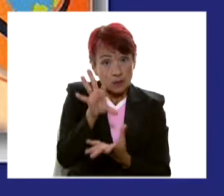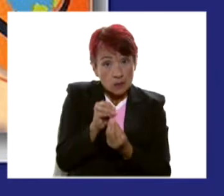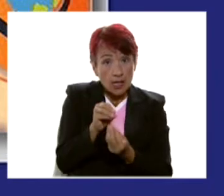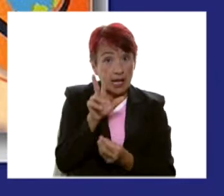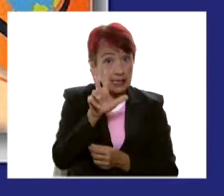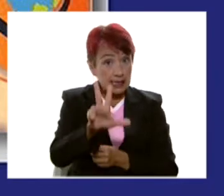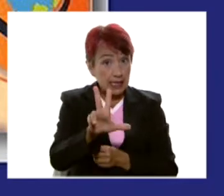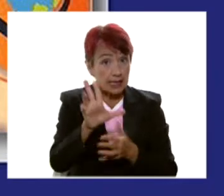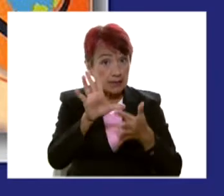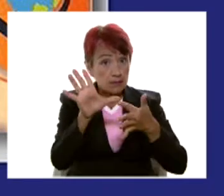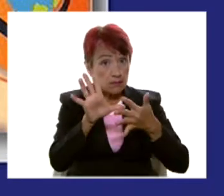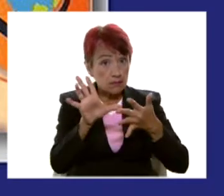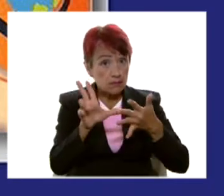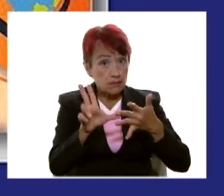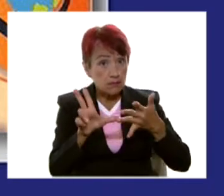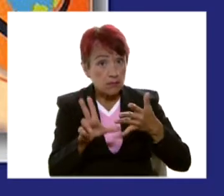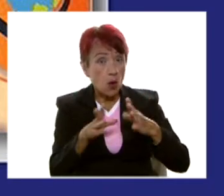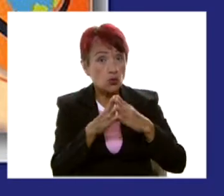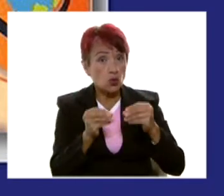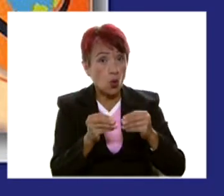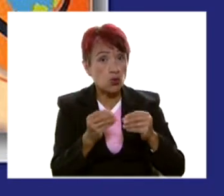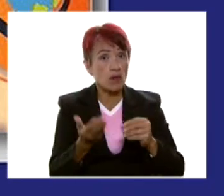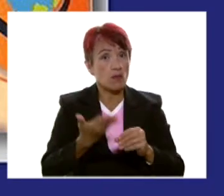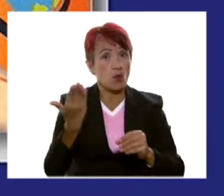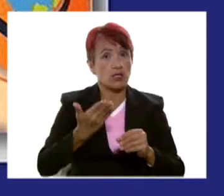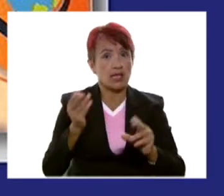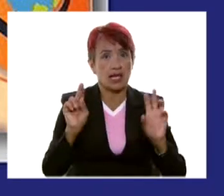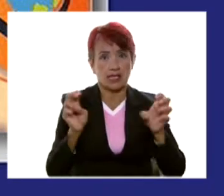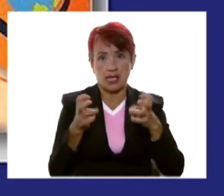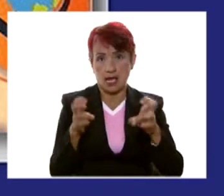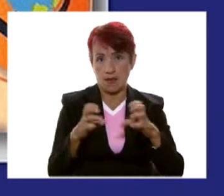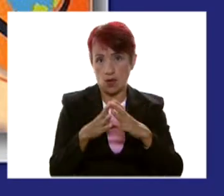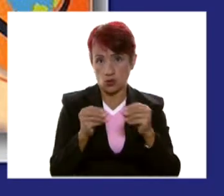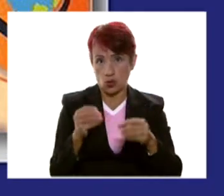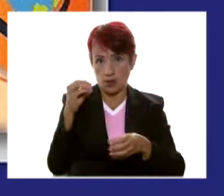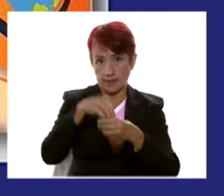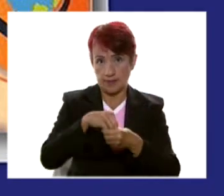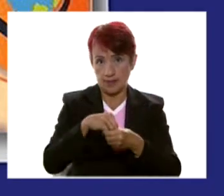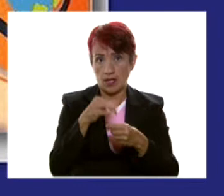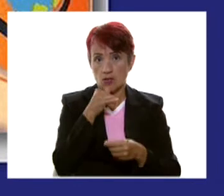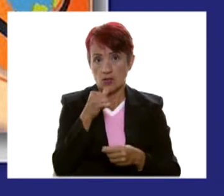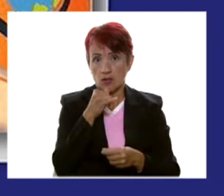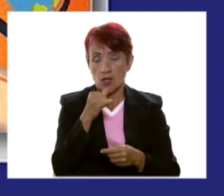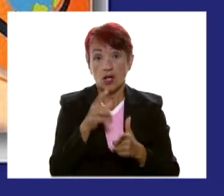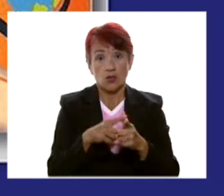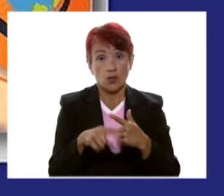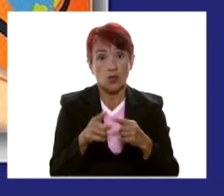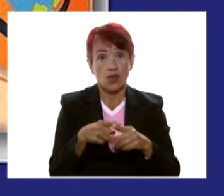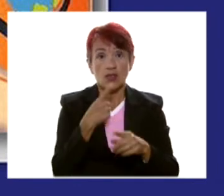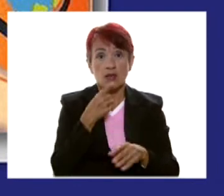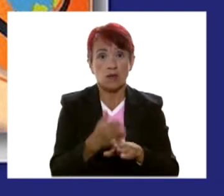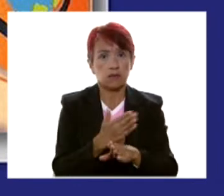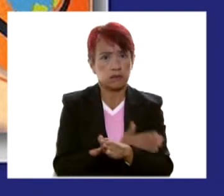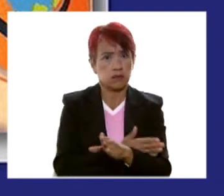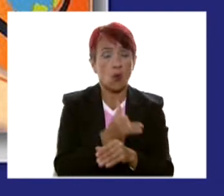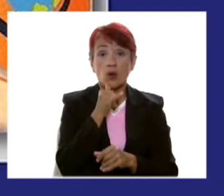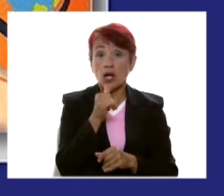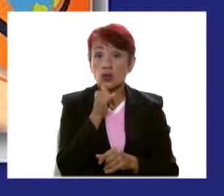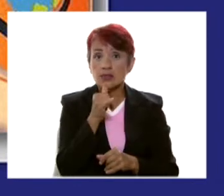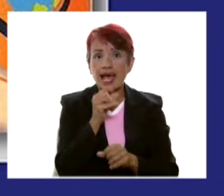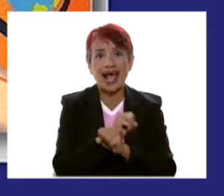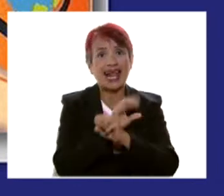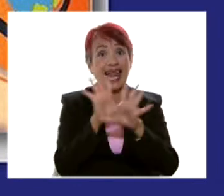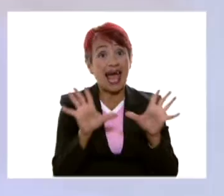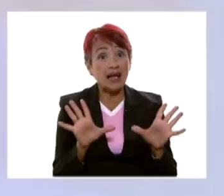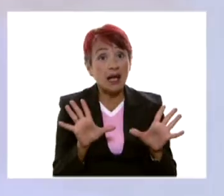3 características básicas que marcan la base de cualquier texto periodístico, incluida la noticia. Como se lo dije anteriormente, una noticia debe ser